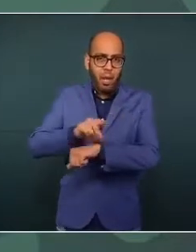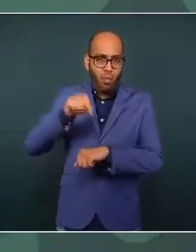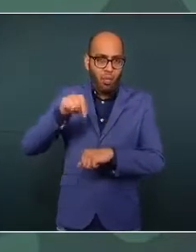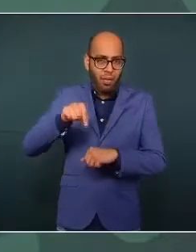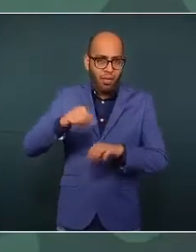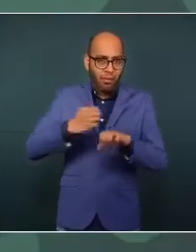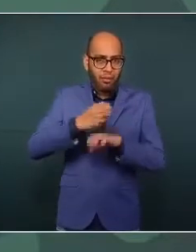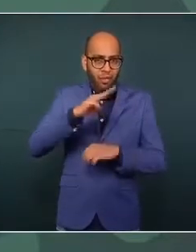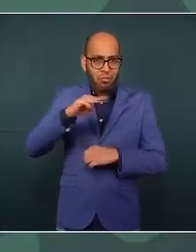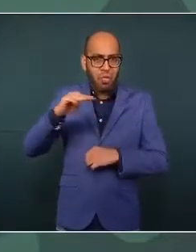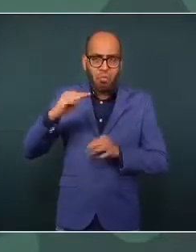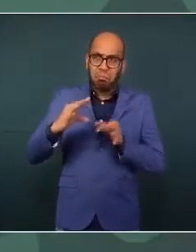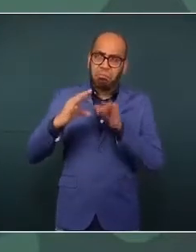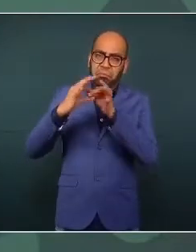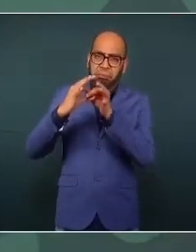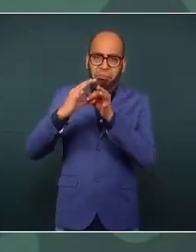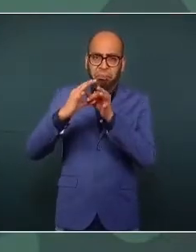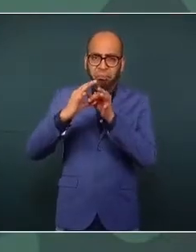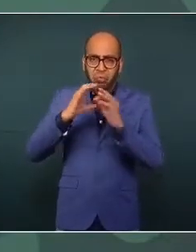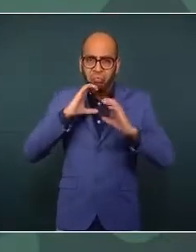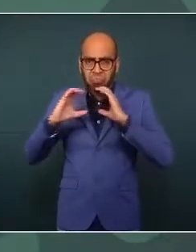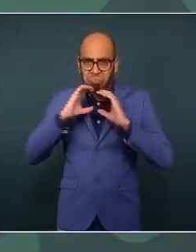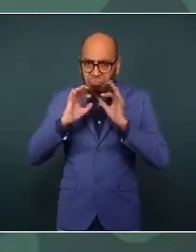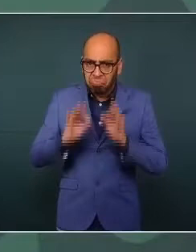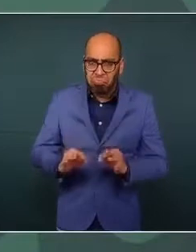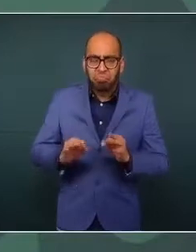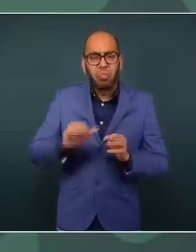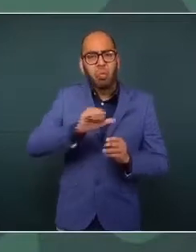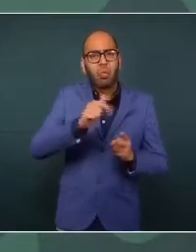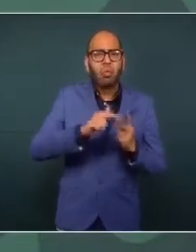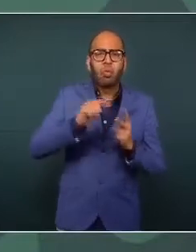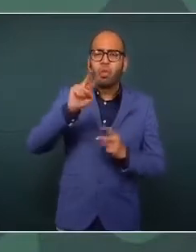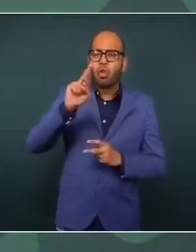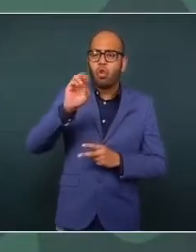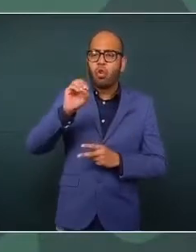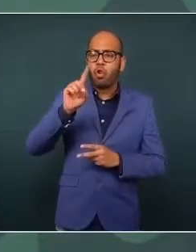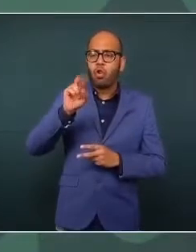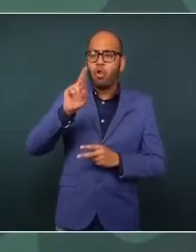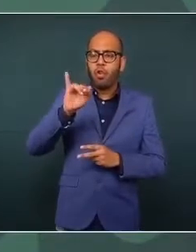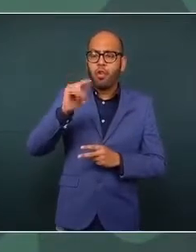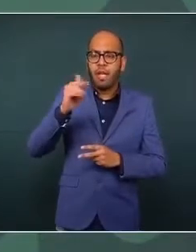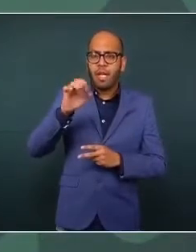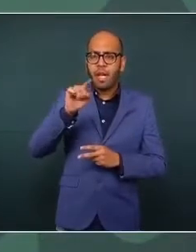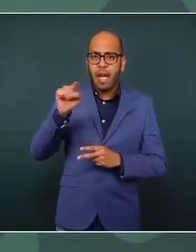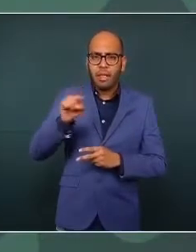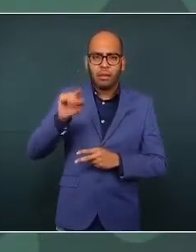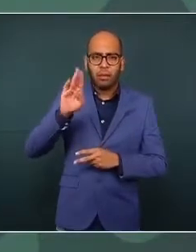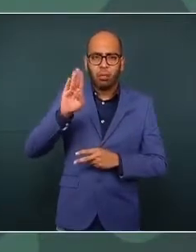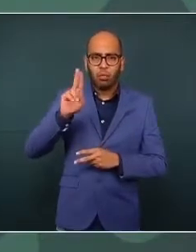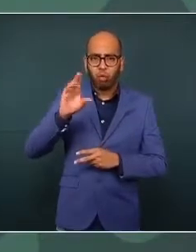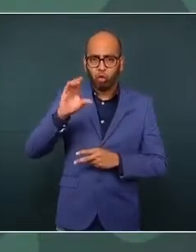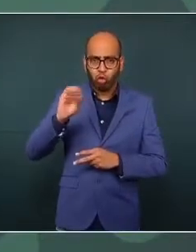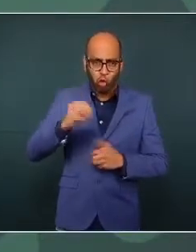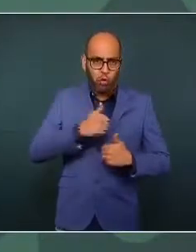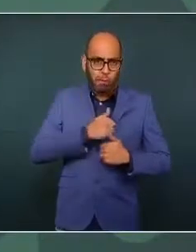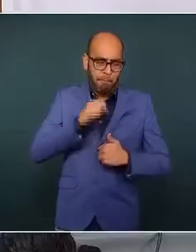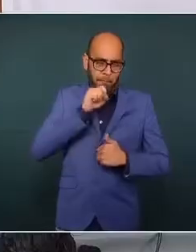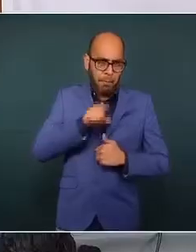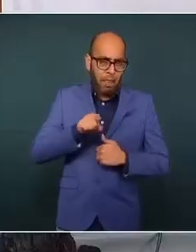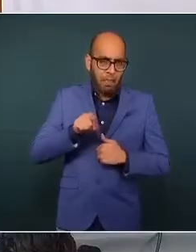comunicación permanente con el general Rodríguez Bucio, comandante de la Guardia Nacional, además michoacano